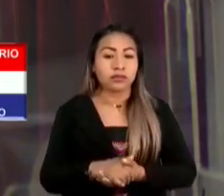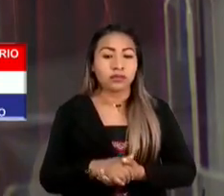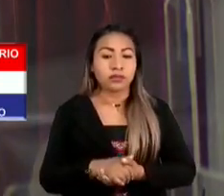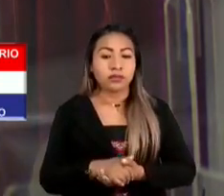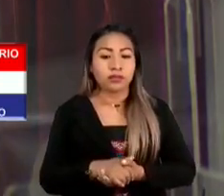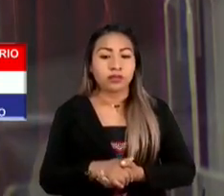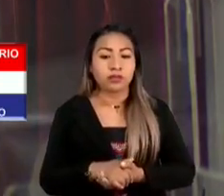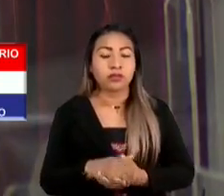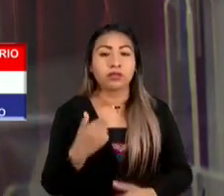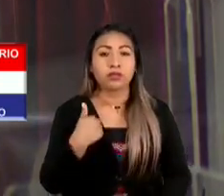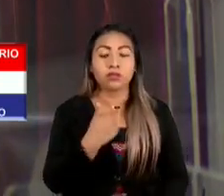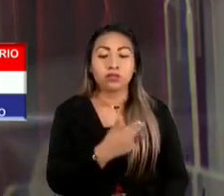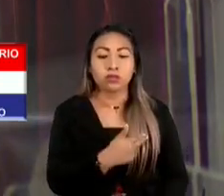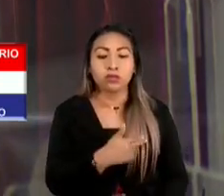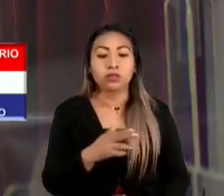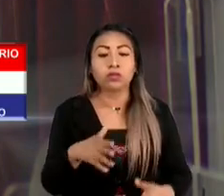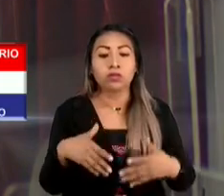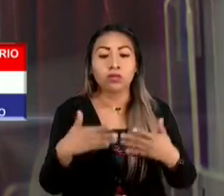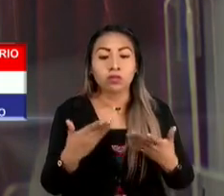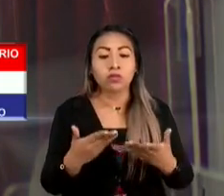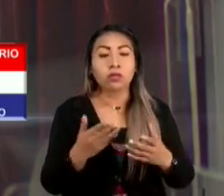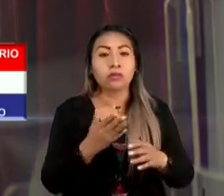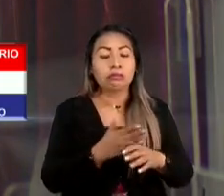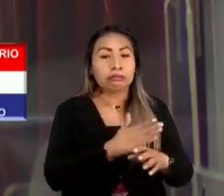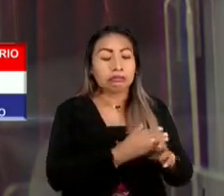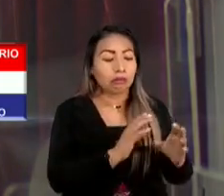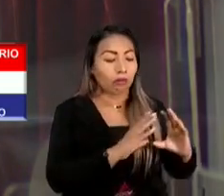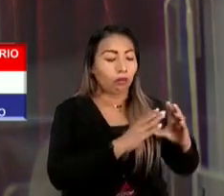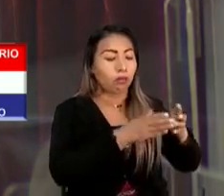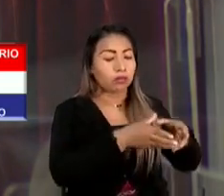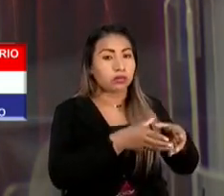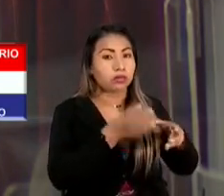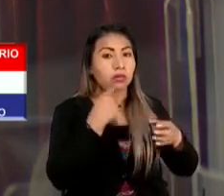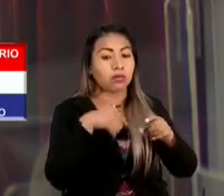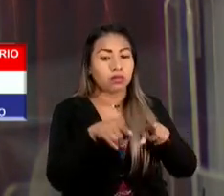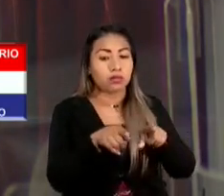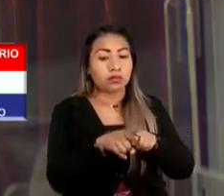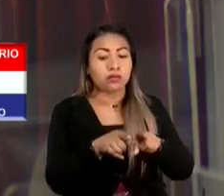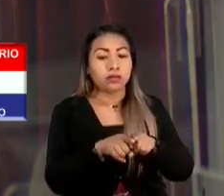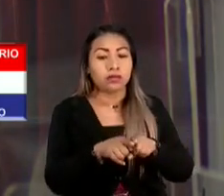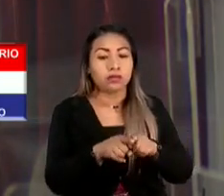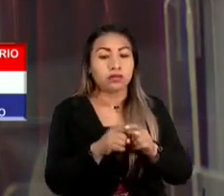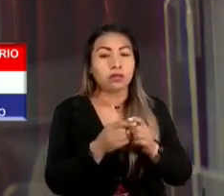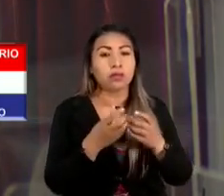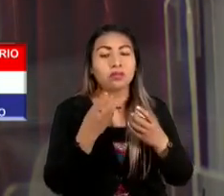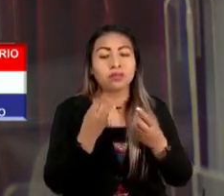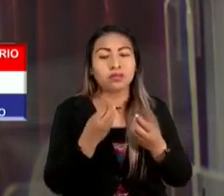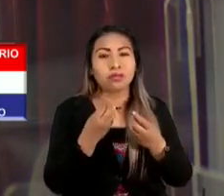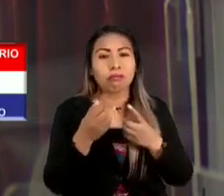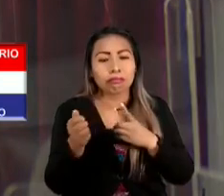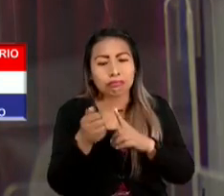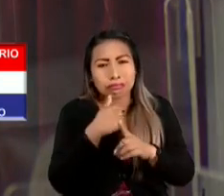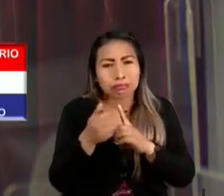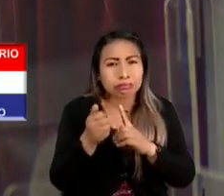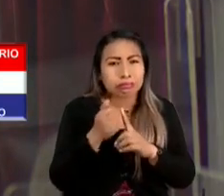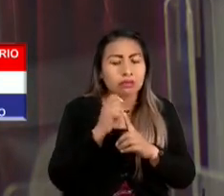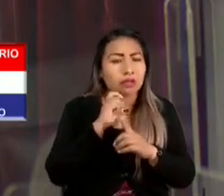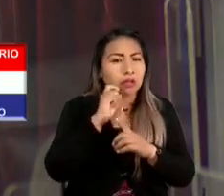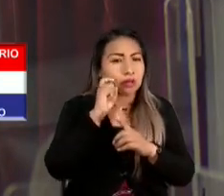como nosotros hemos creado otras subcomisiones donde hemos visto casos de violaciones a menores,